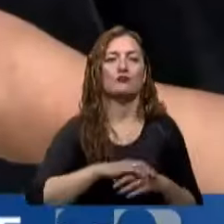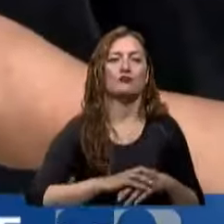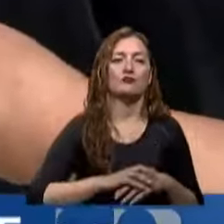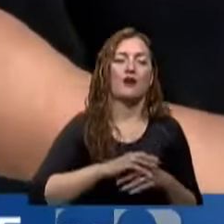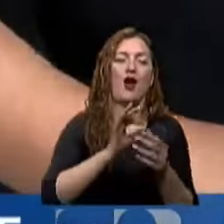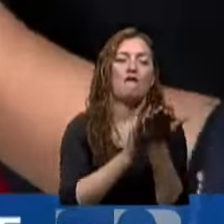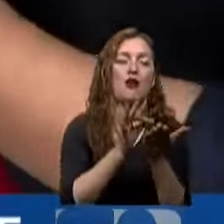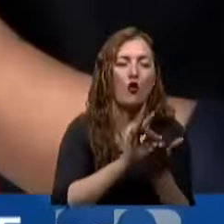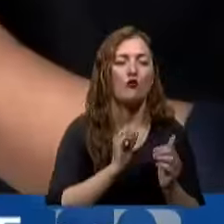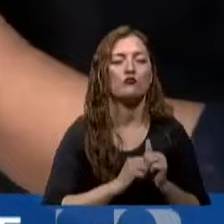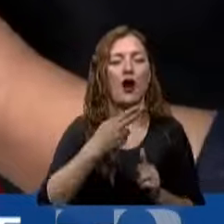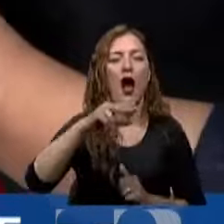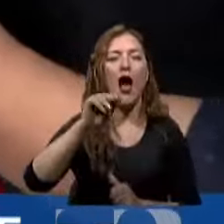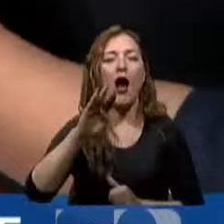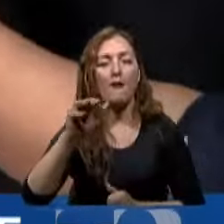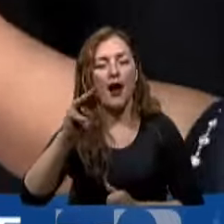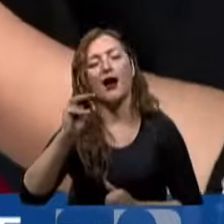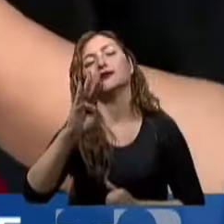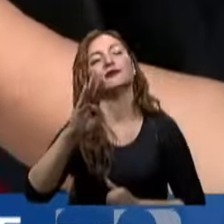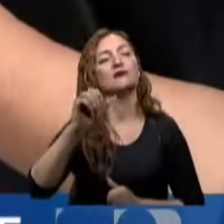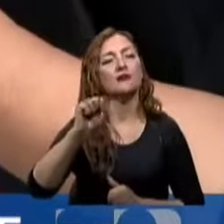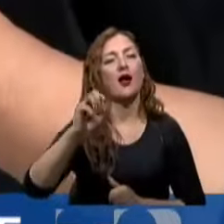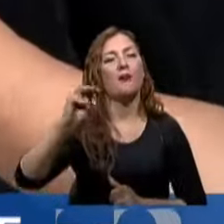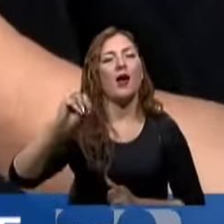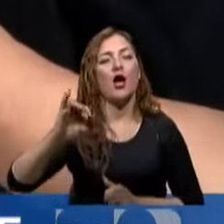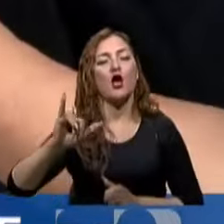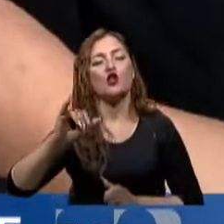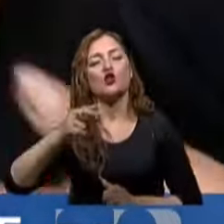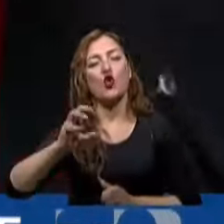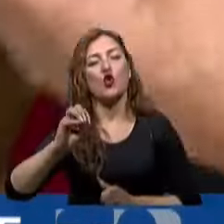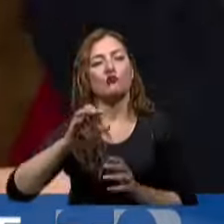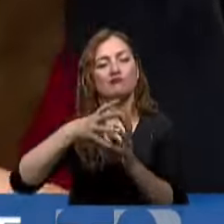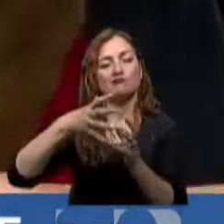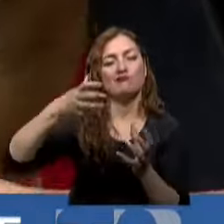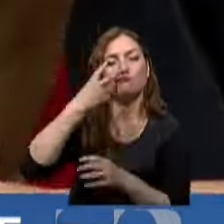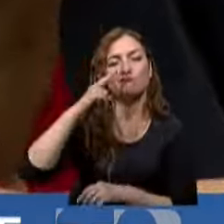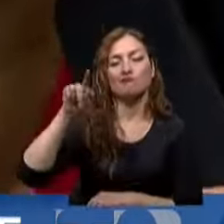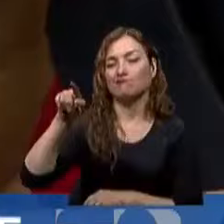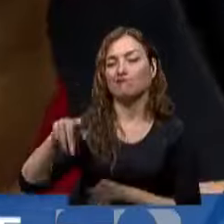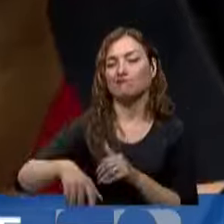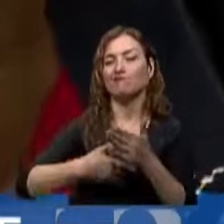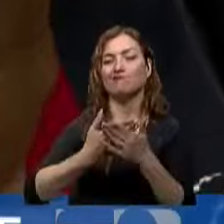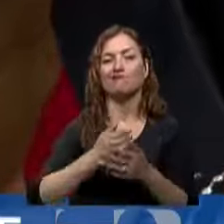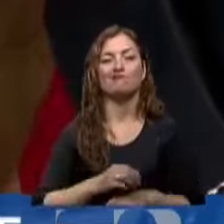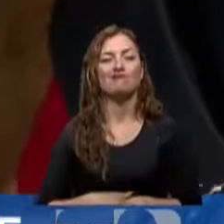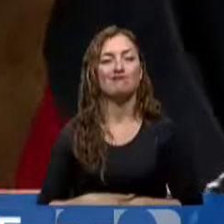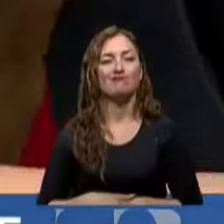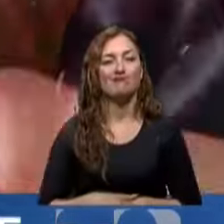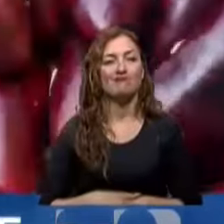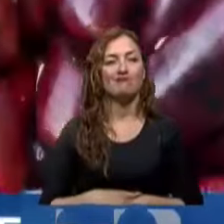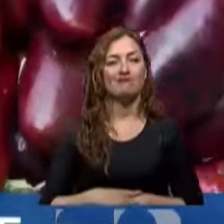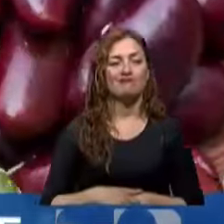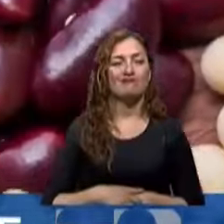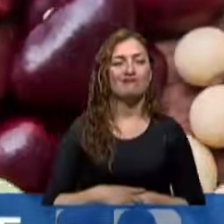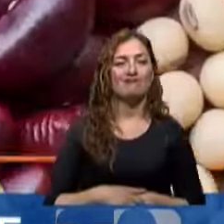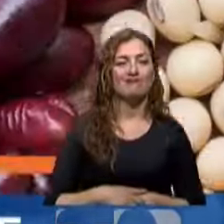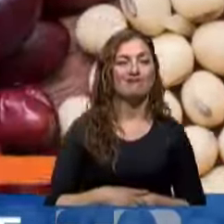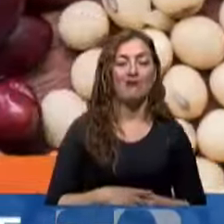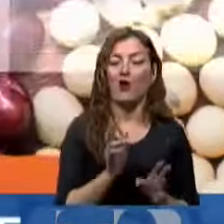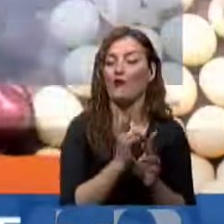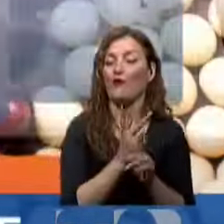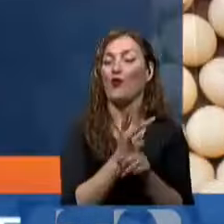mocos alberjas y choclo agregamos a la canasta zambo zapayo col cebolla y ajo en estos